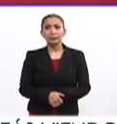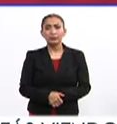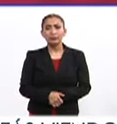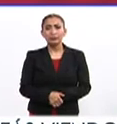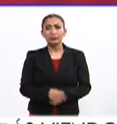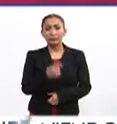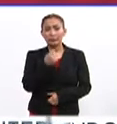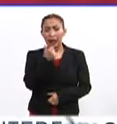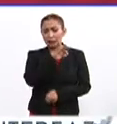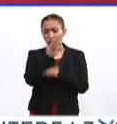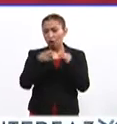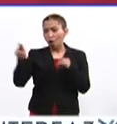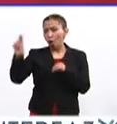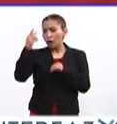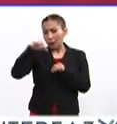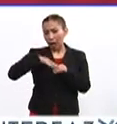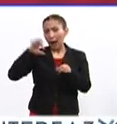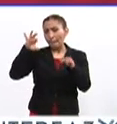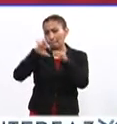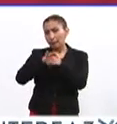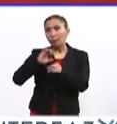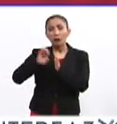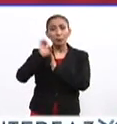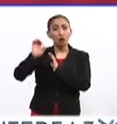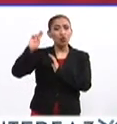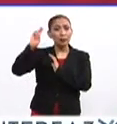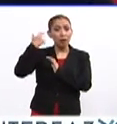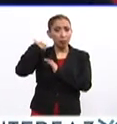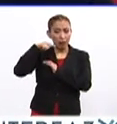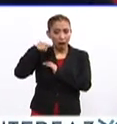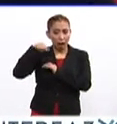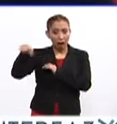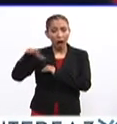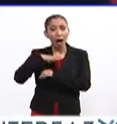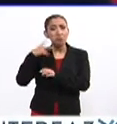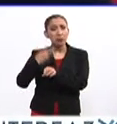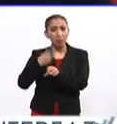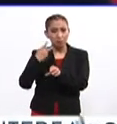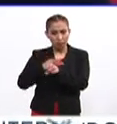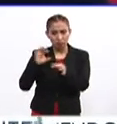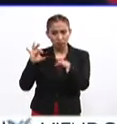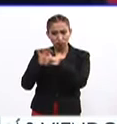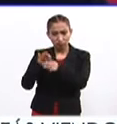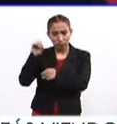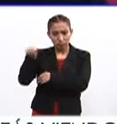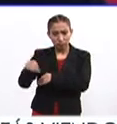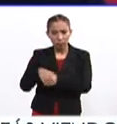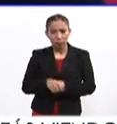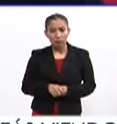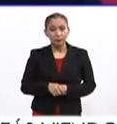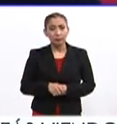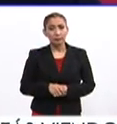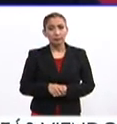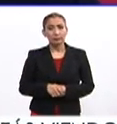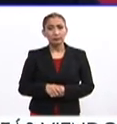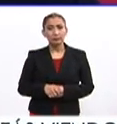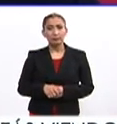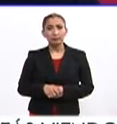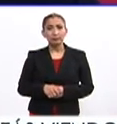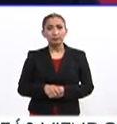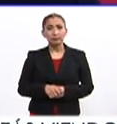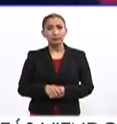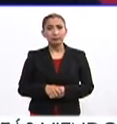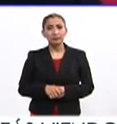Casi todas las universidades, por ejemplo la Universidad de Guadalajara tiene nivel medio superior.